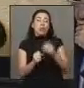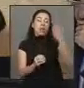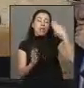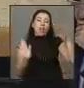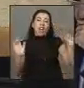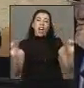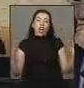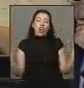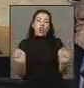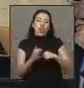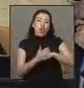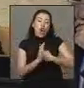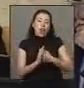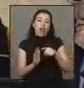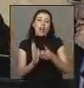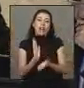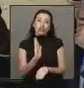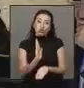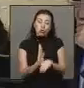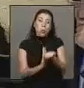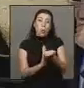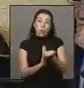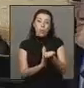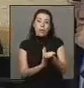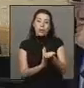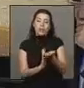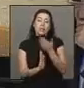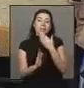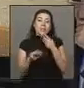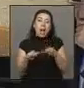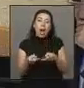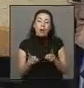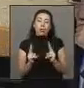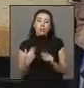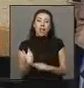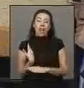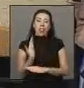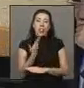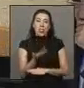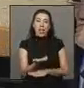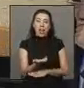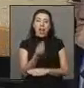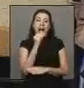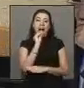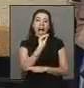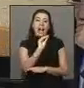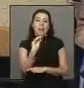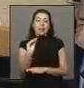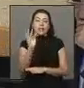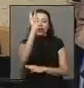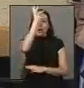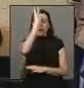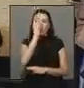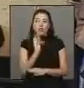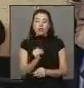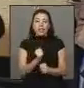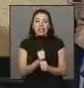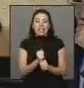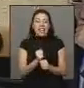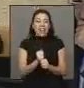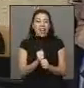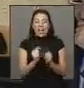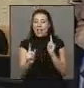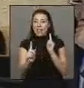misma cifra, sube de manera consistente. Se faculta otorgar alimentación a funcionarios que